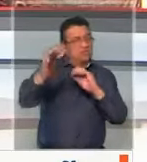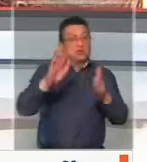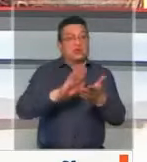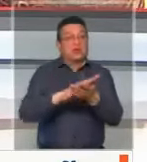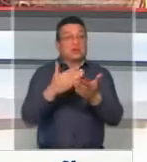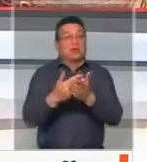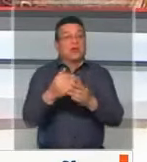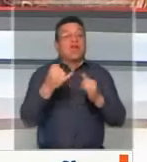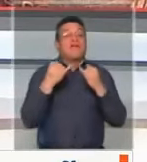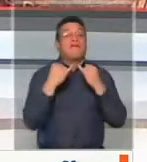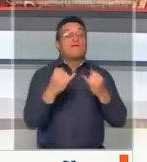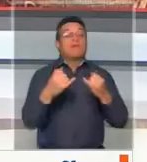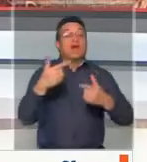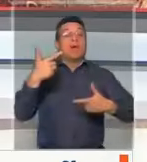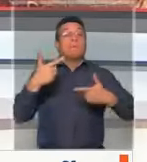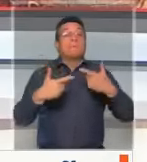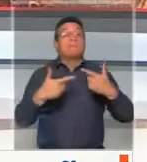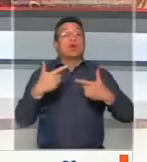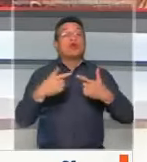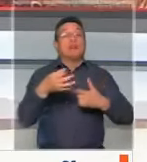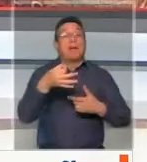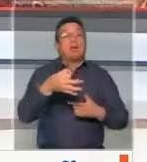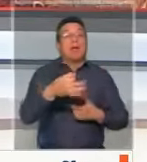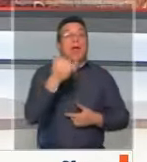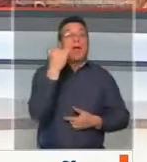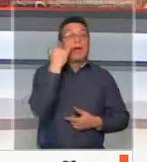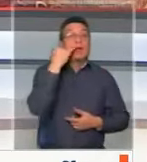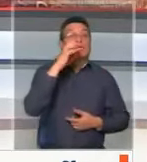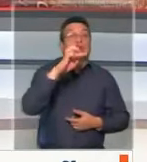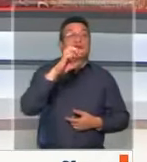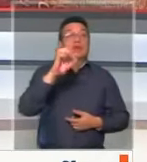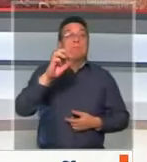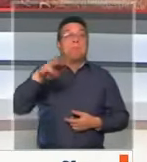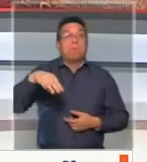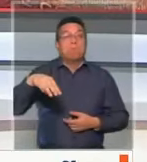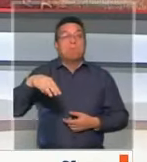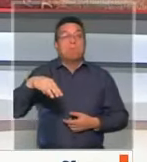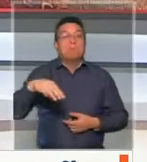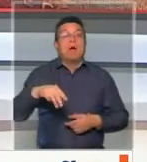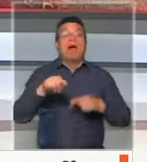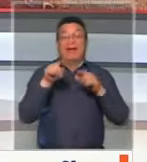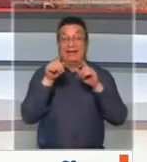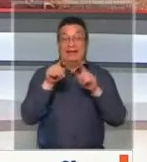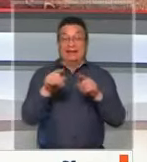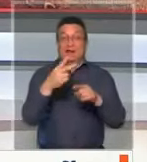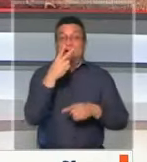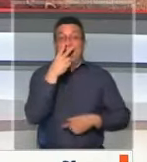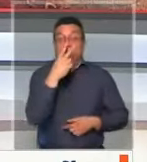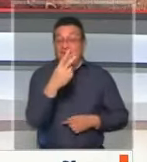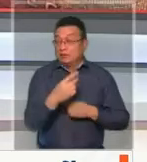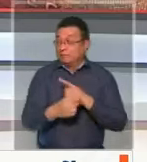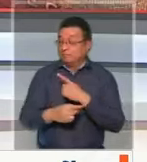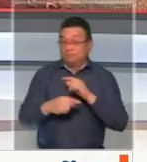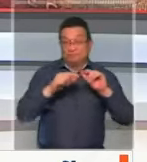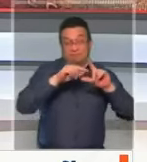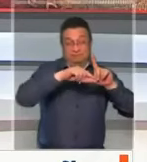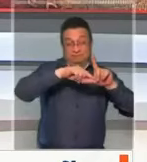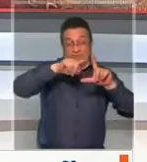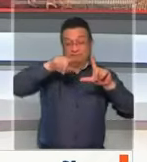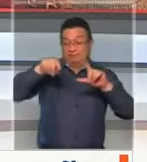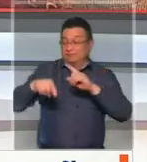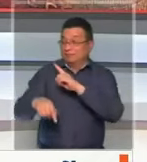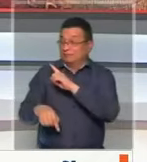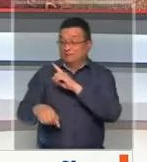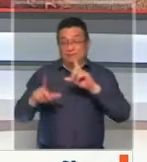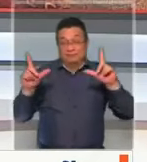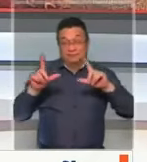informe de política monetaria el ipom tal como vemos ahora aquí en nuestra gráfica El